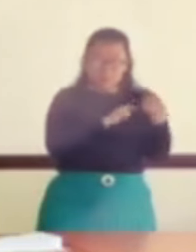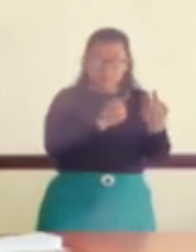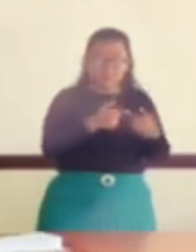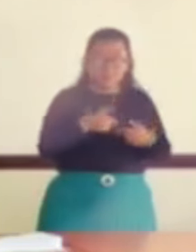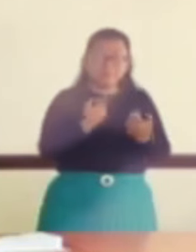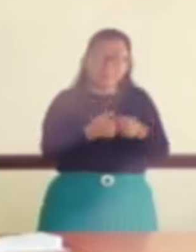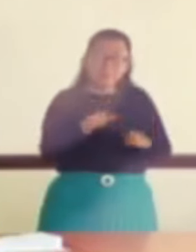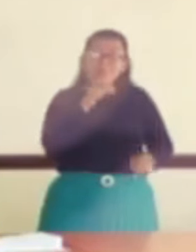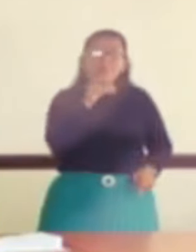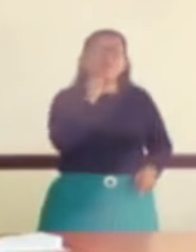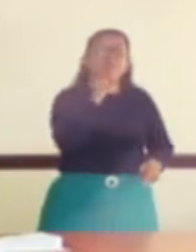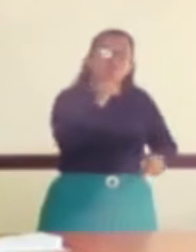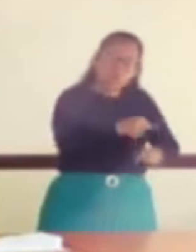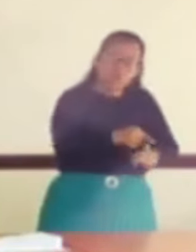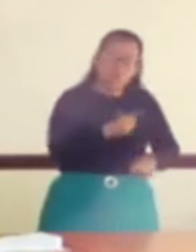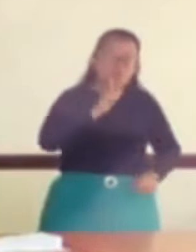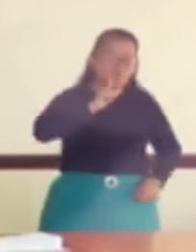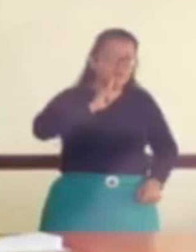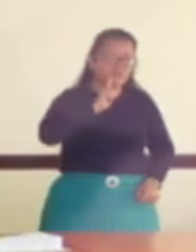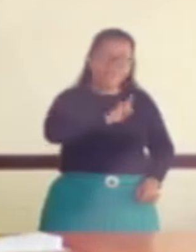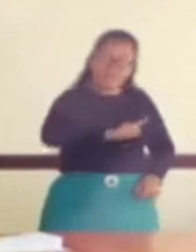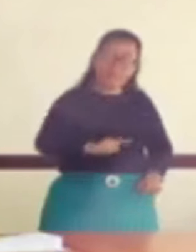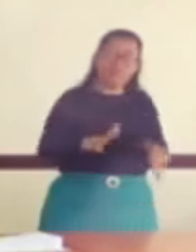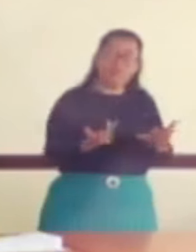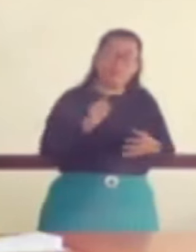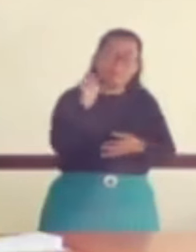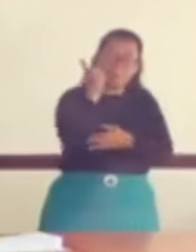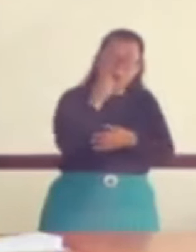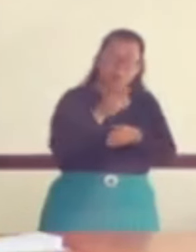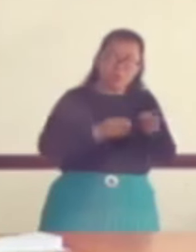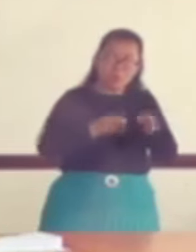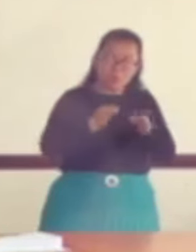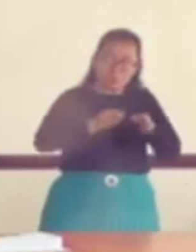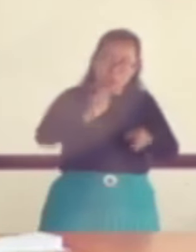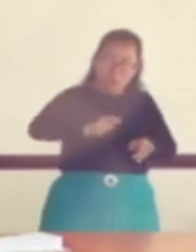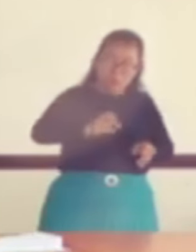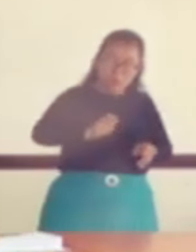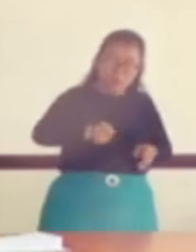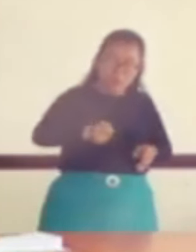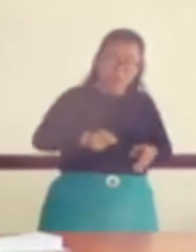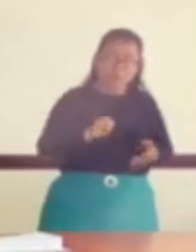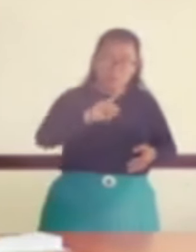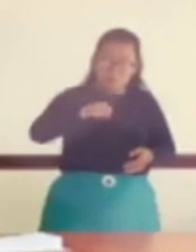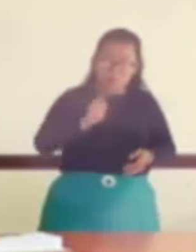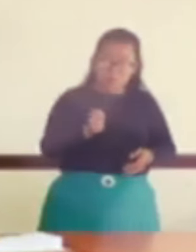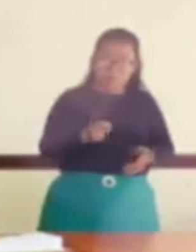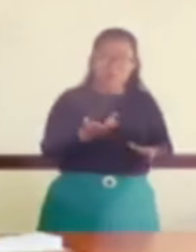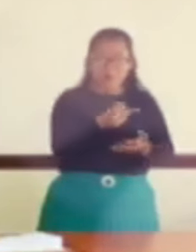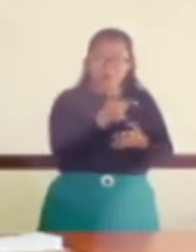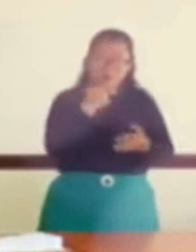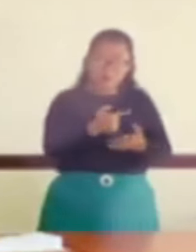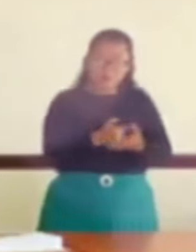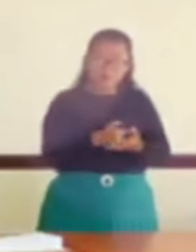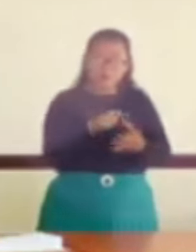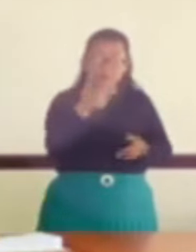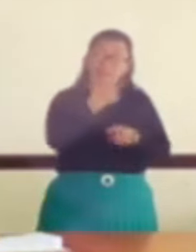la emitió el juzgado pluripersonal de primera instancia de diligencias urgentes de Guatemala, por tratarse de precisamente de